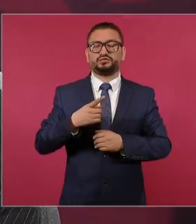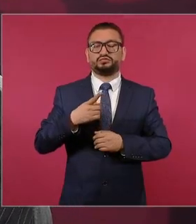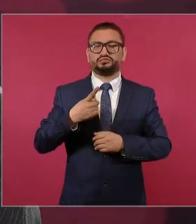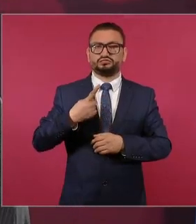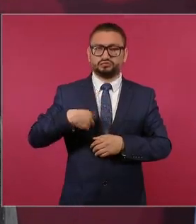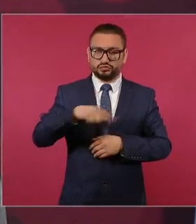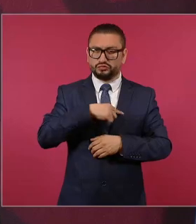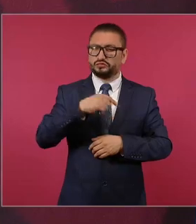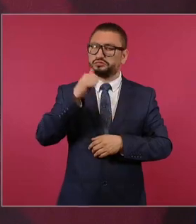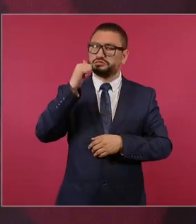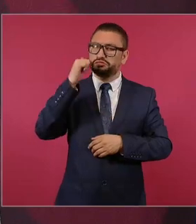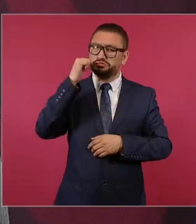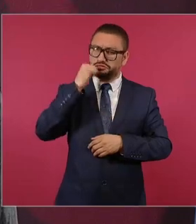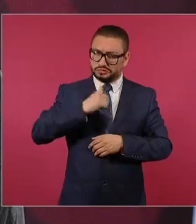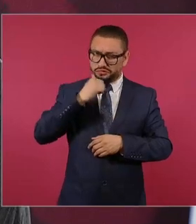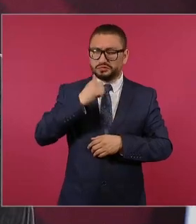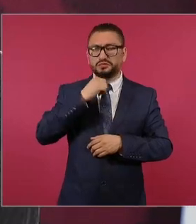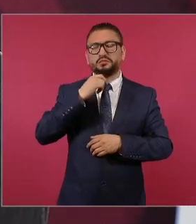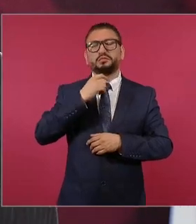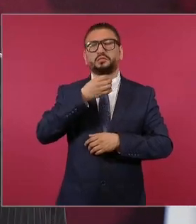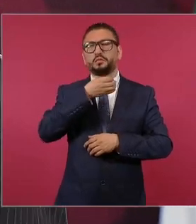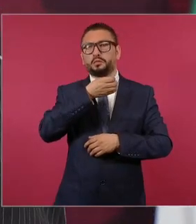diplomáticos,